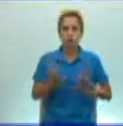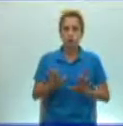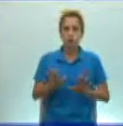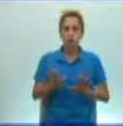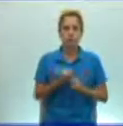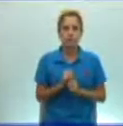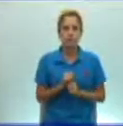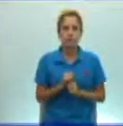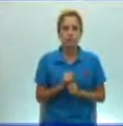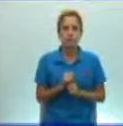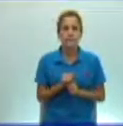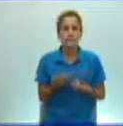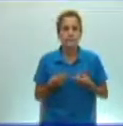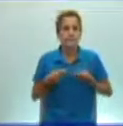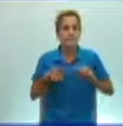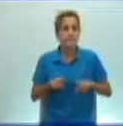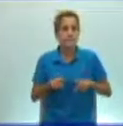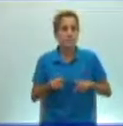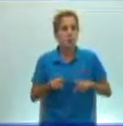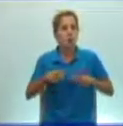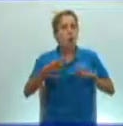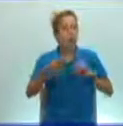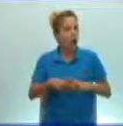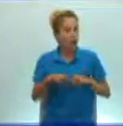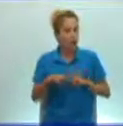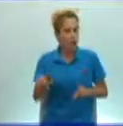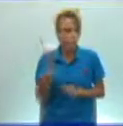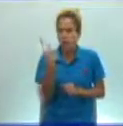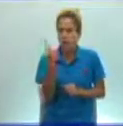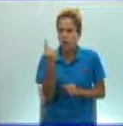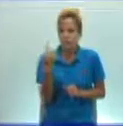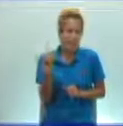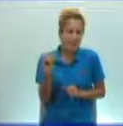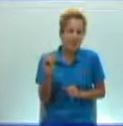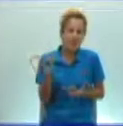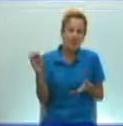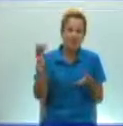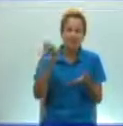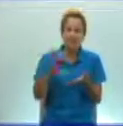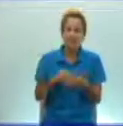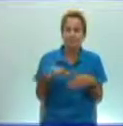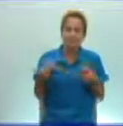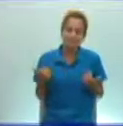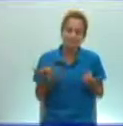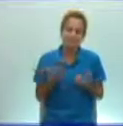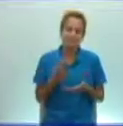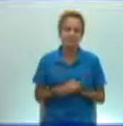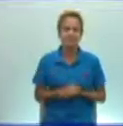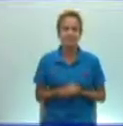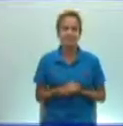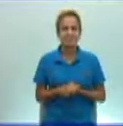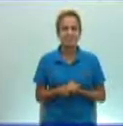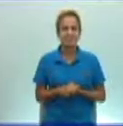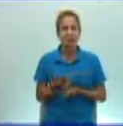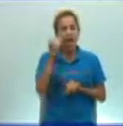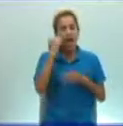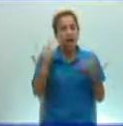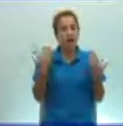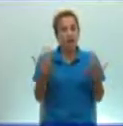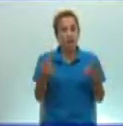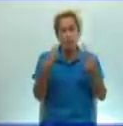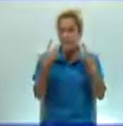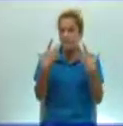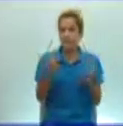pero era capaz de rectificarlo por sí solo, también se le podía aceptar. Además, es